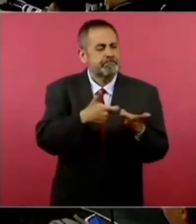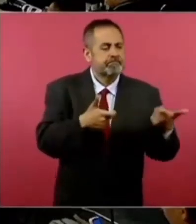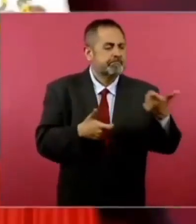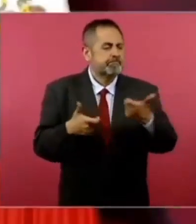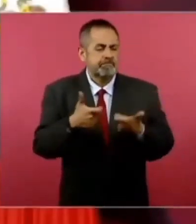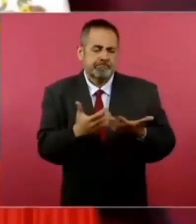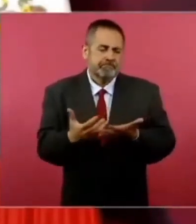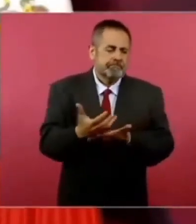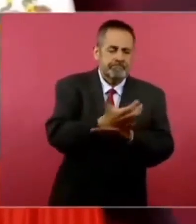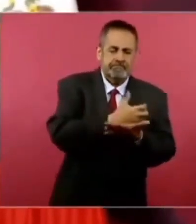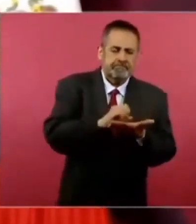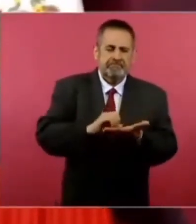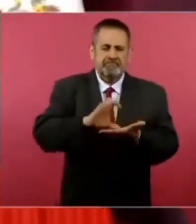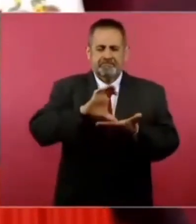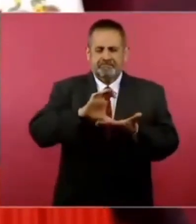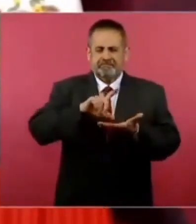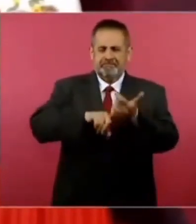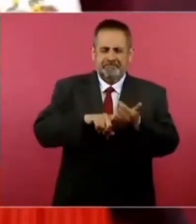Y